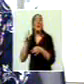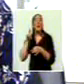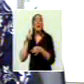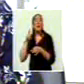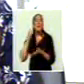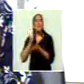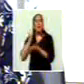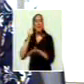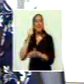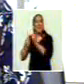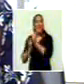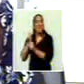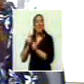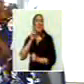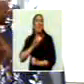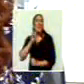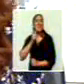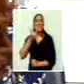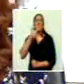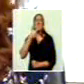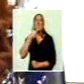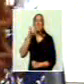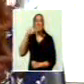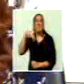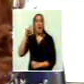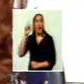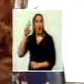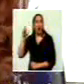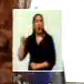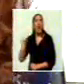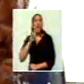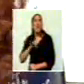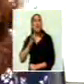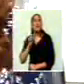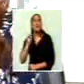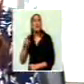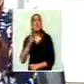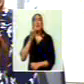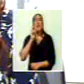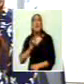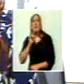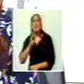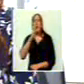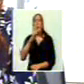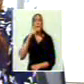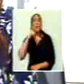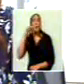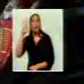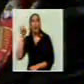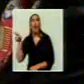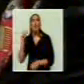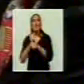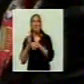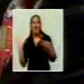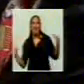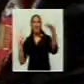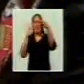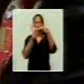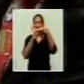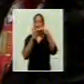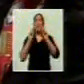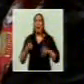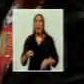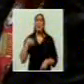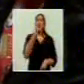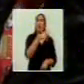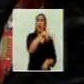una leche que tiene Sancor, leche bio, ¿no? Leche bio de Sancor. Bueno, ellos trabajan con Sancor, también con el laboratorio